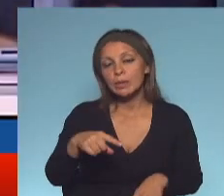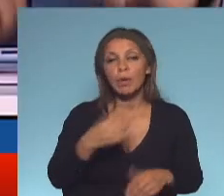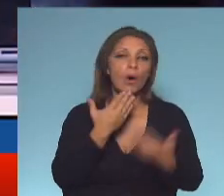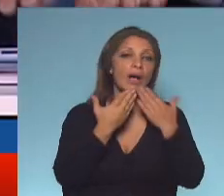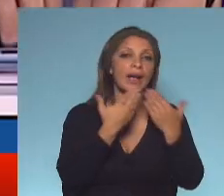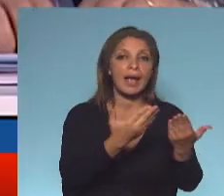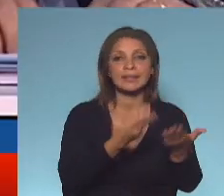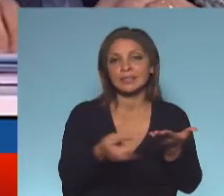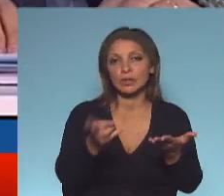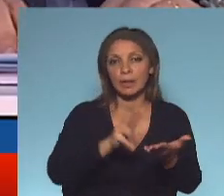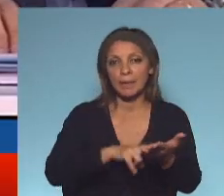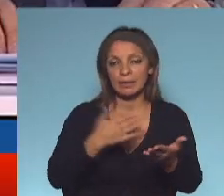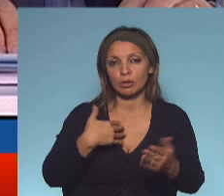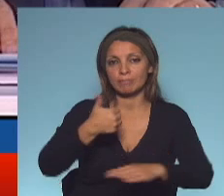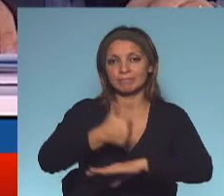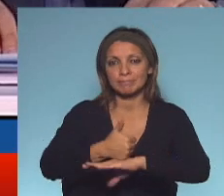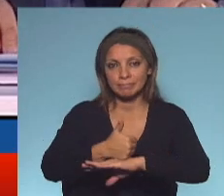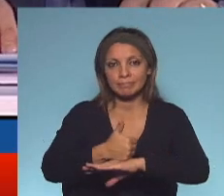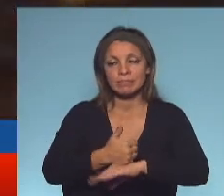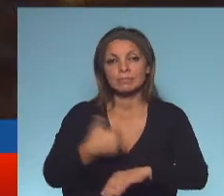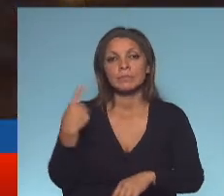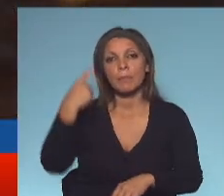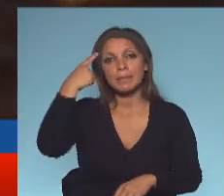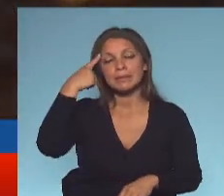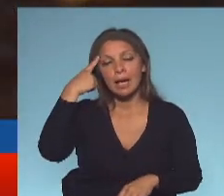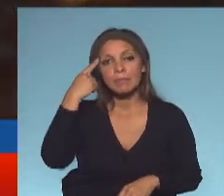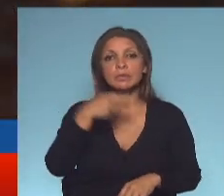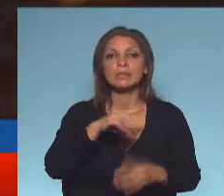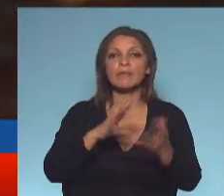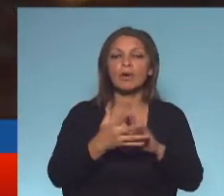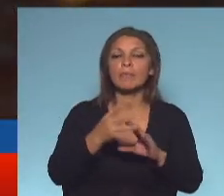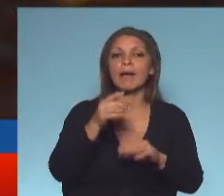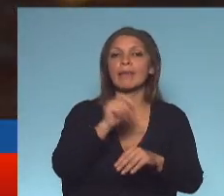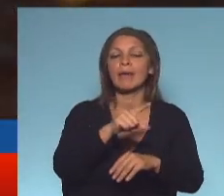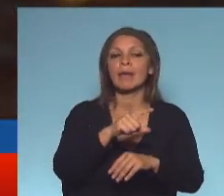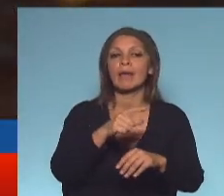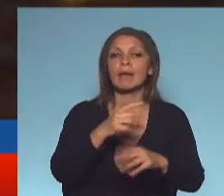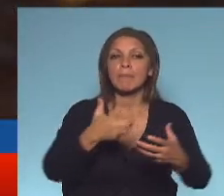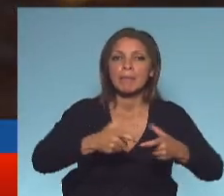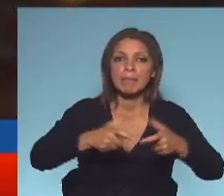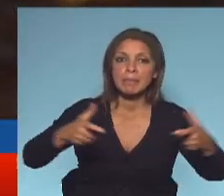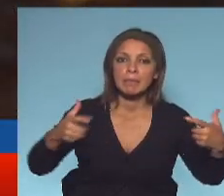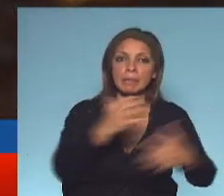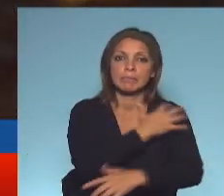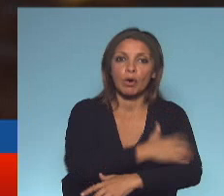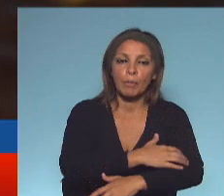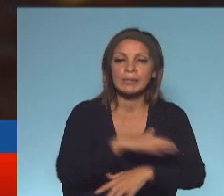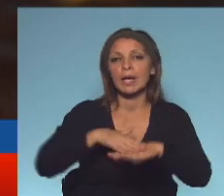de participar y pensamos que realmente la profundización de la pobreza, producto de la pandemia, es un